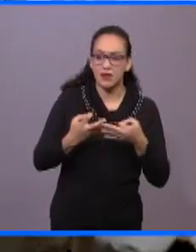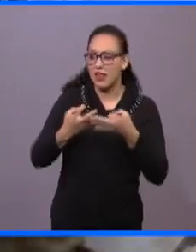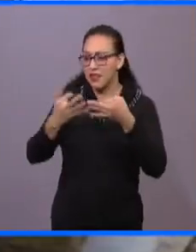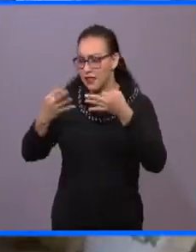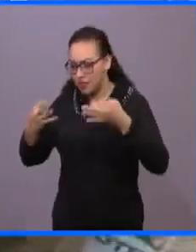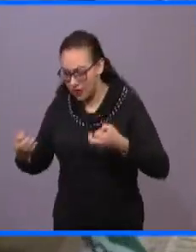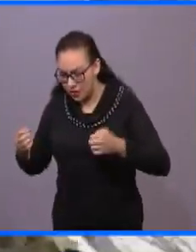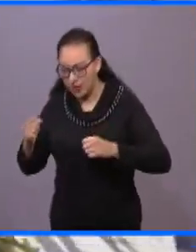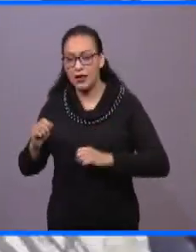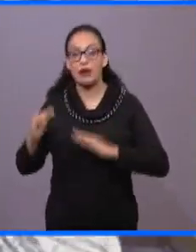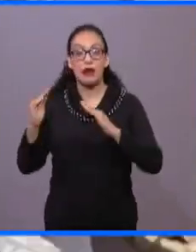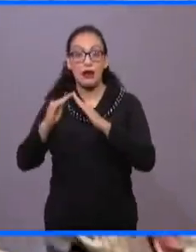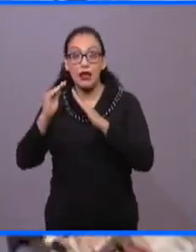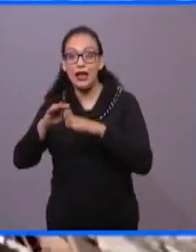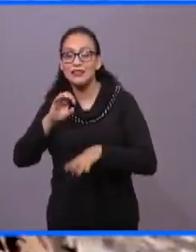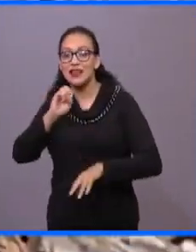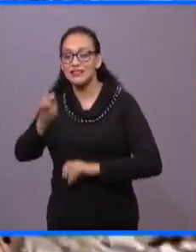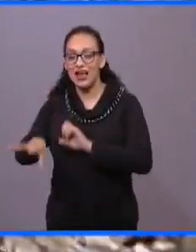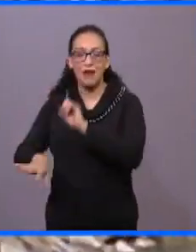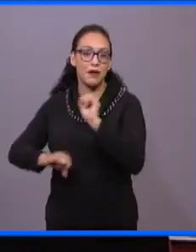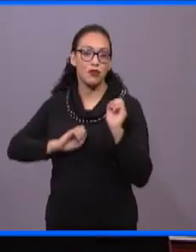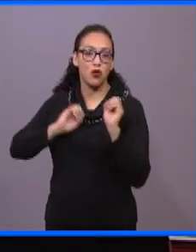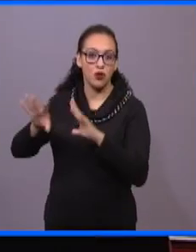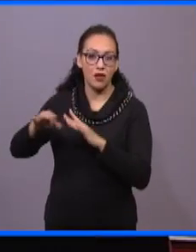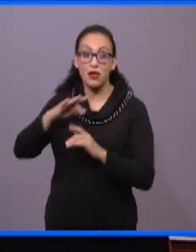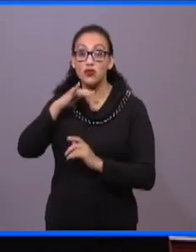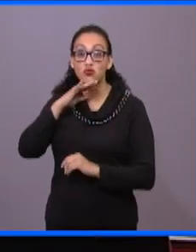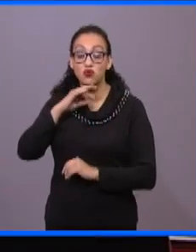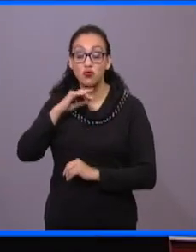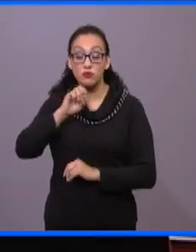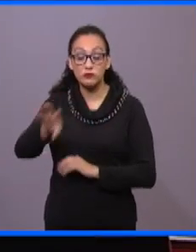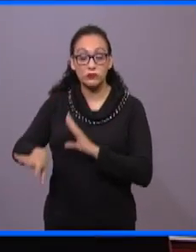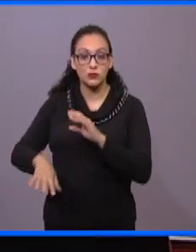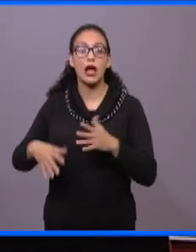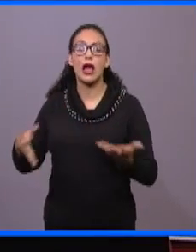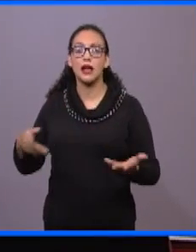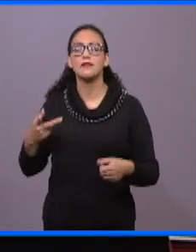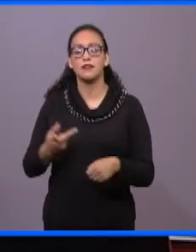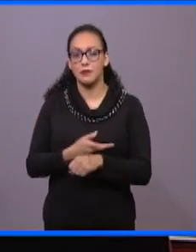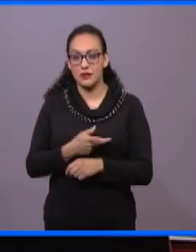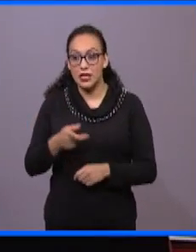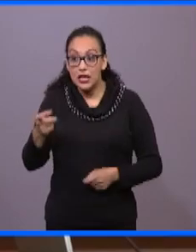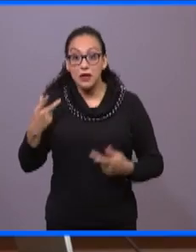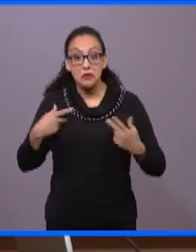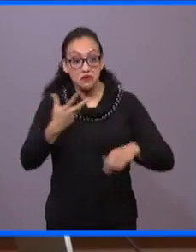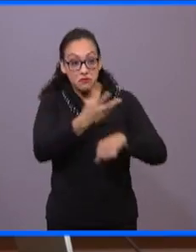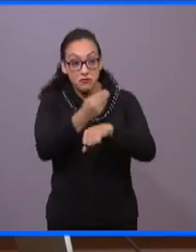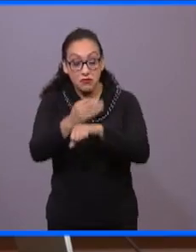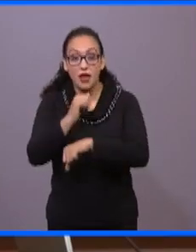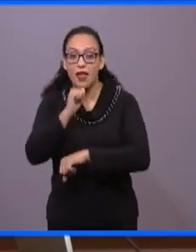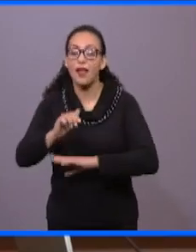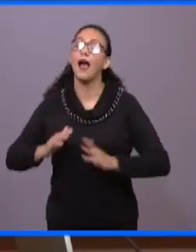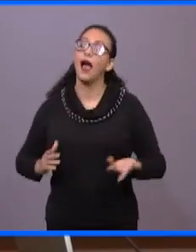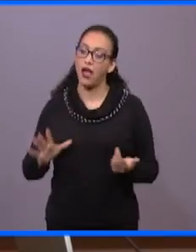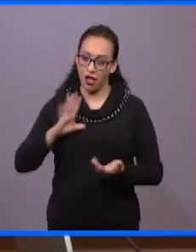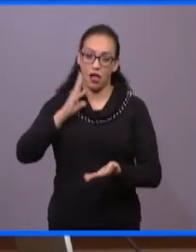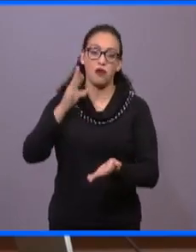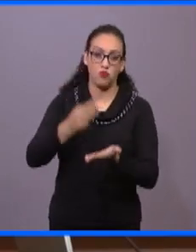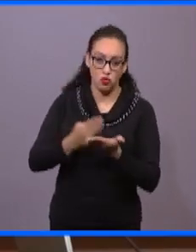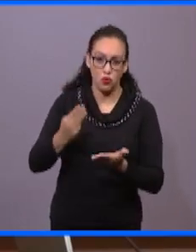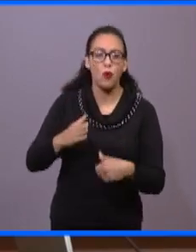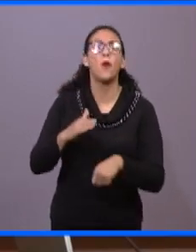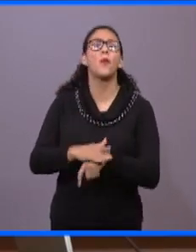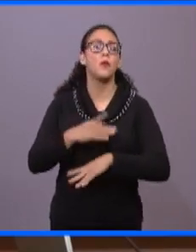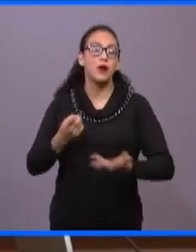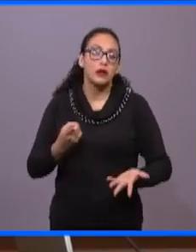construcciones inconclusas y casas abandonadas. Contiene los elementos necesarios para la aplicación individualizada de la multa,